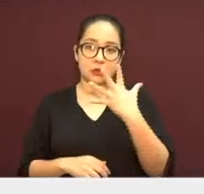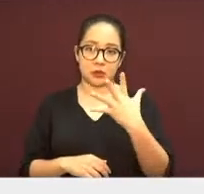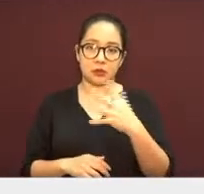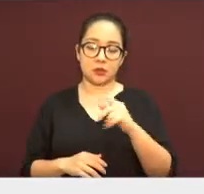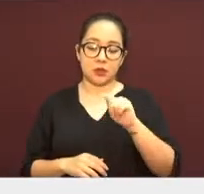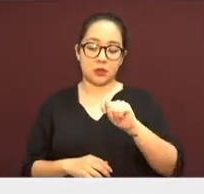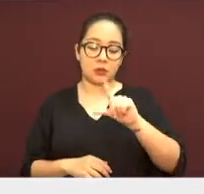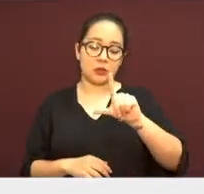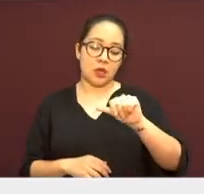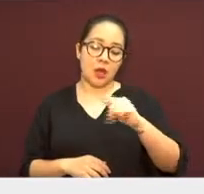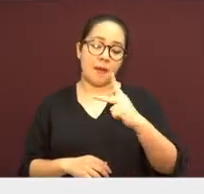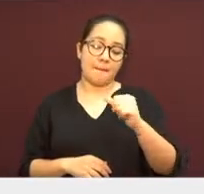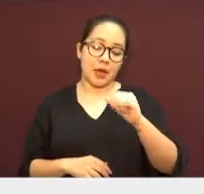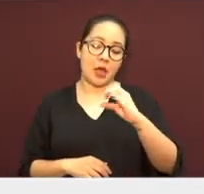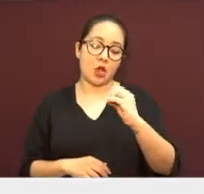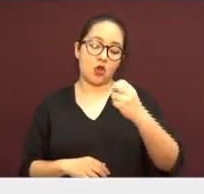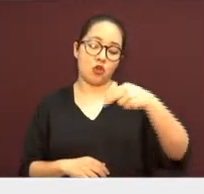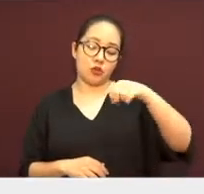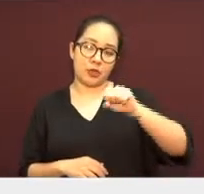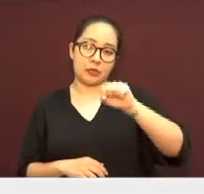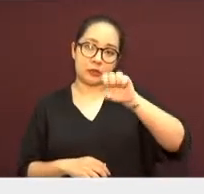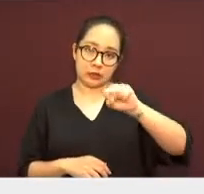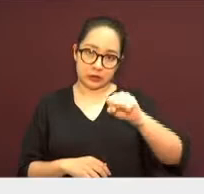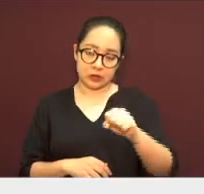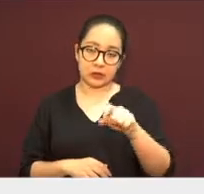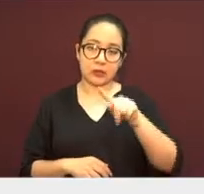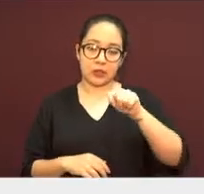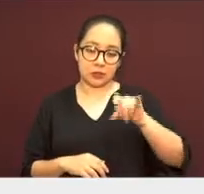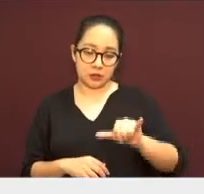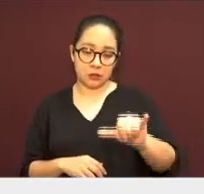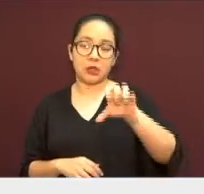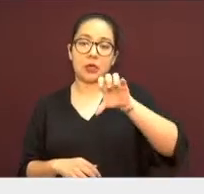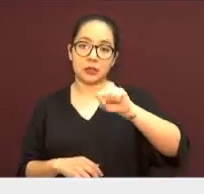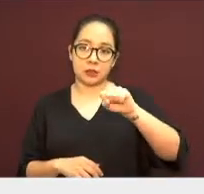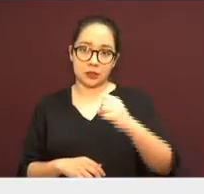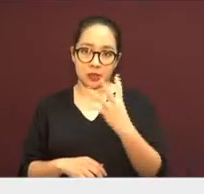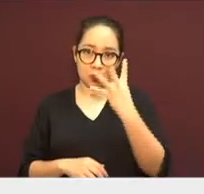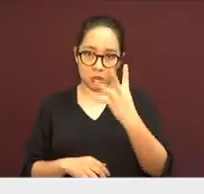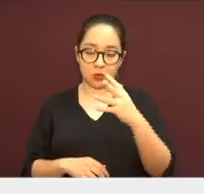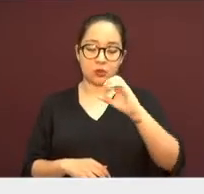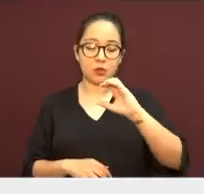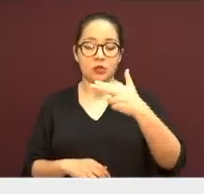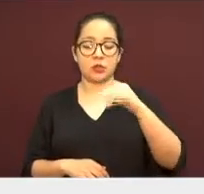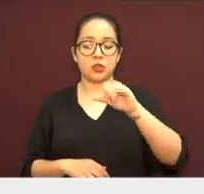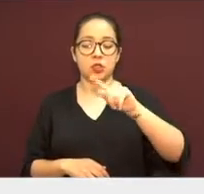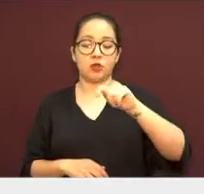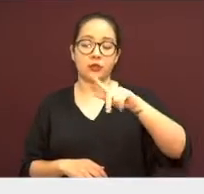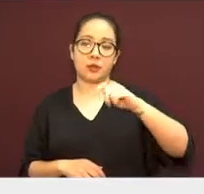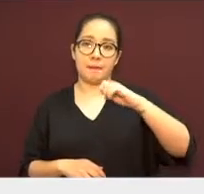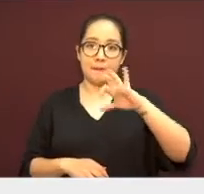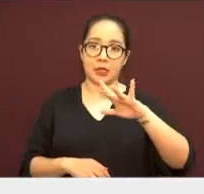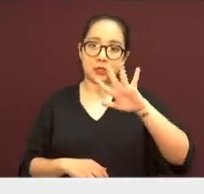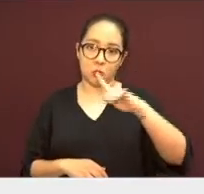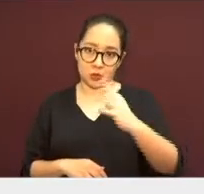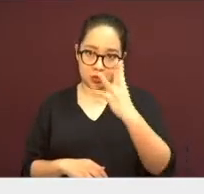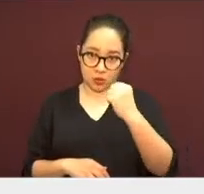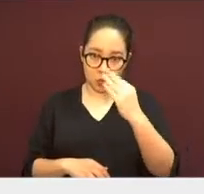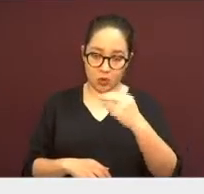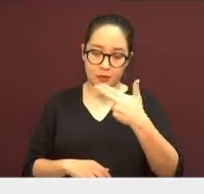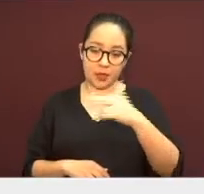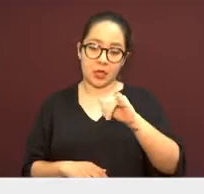tlapacoyan 70 tantoyuca 64 y chicontepec 59 y el higo